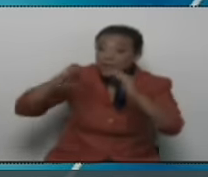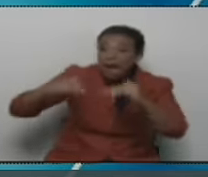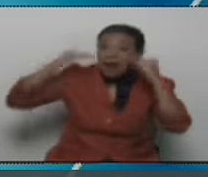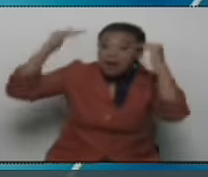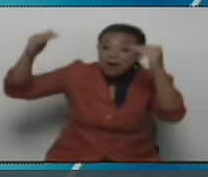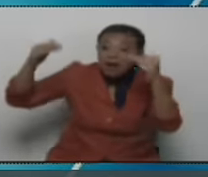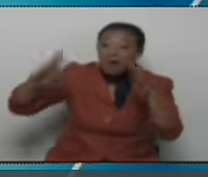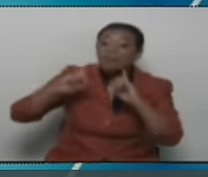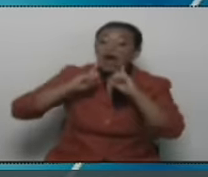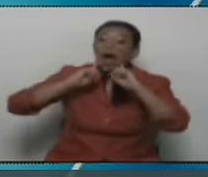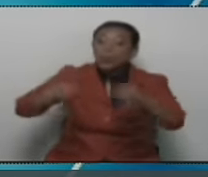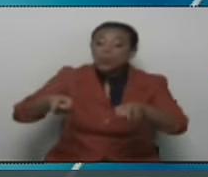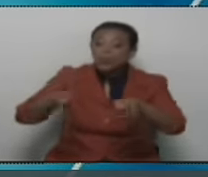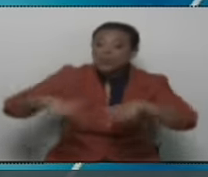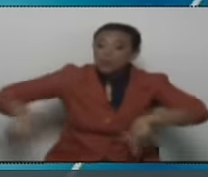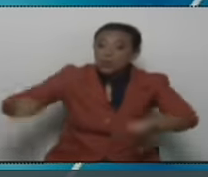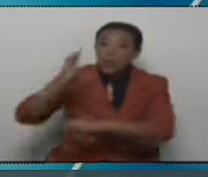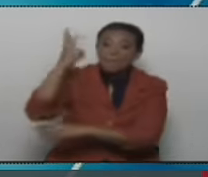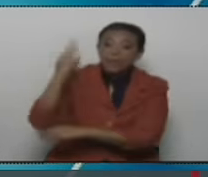de la autopista. Correcto.